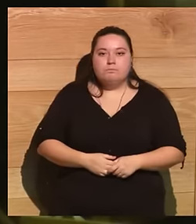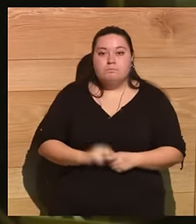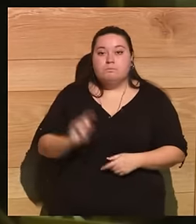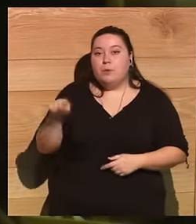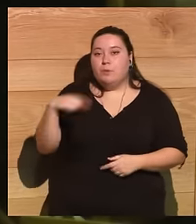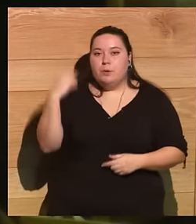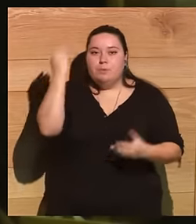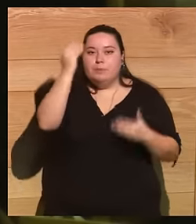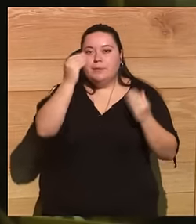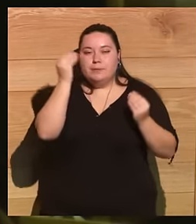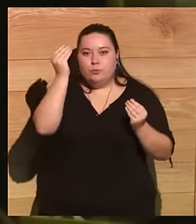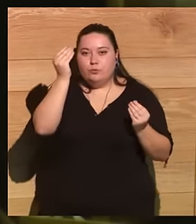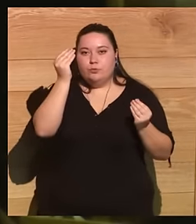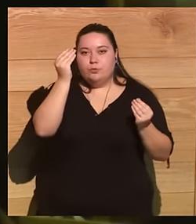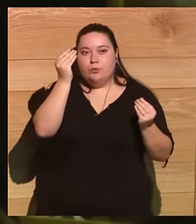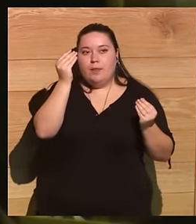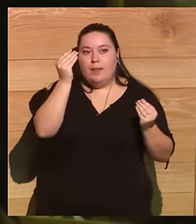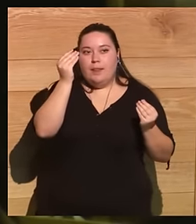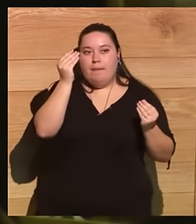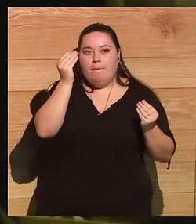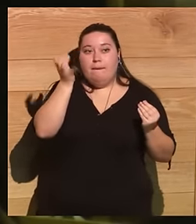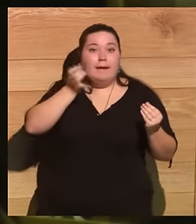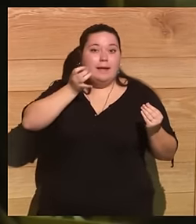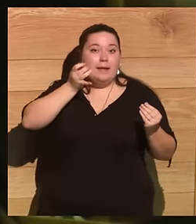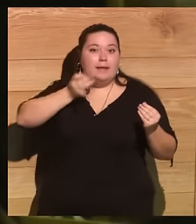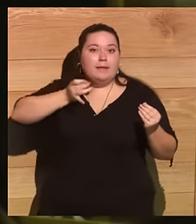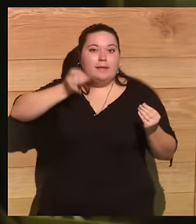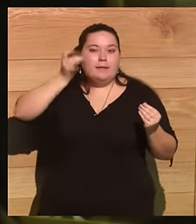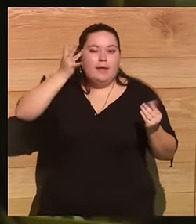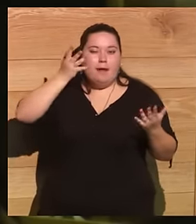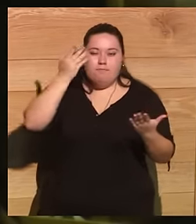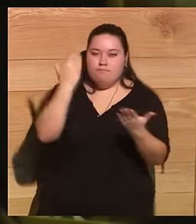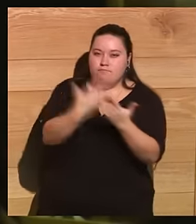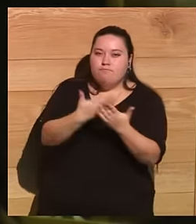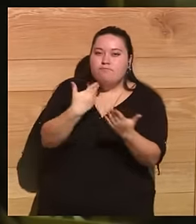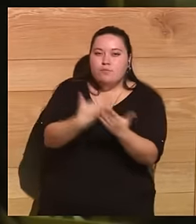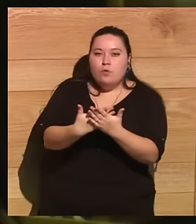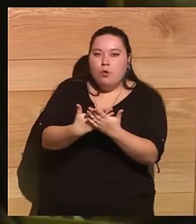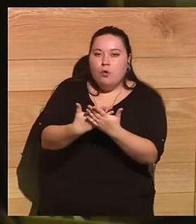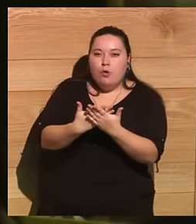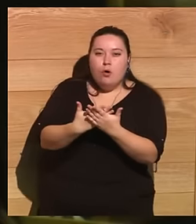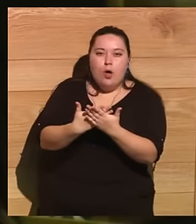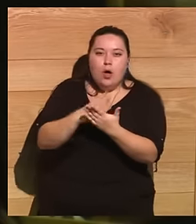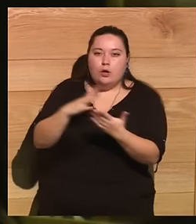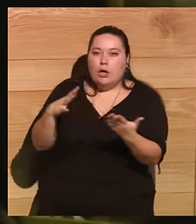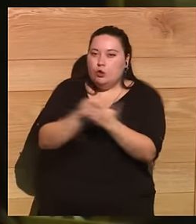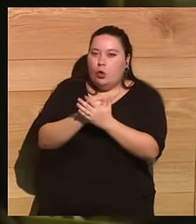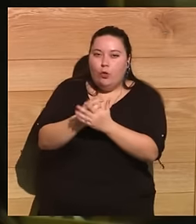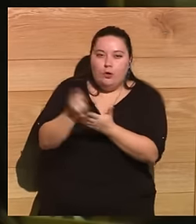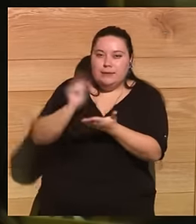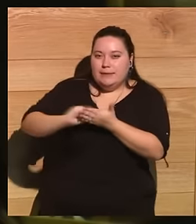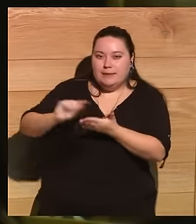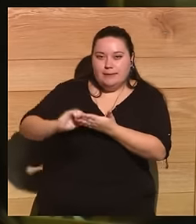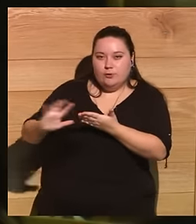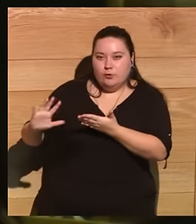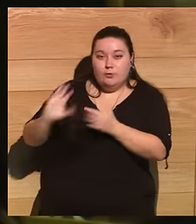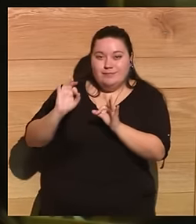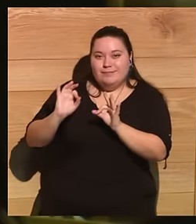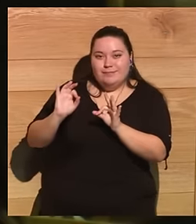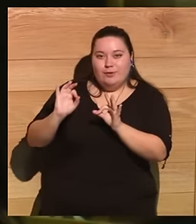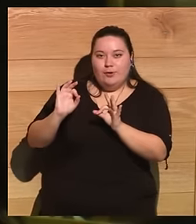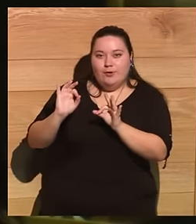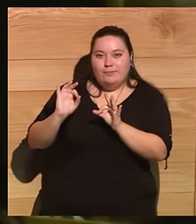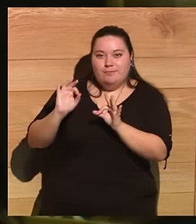a pensar en esta idea determinista de que todo está determinado, ¿no? Y ahora con el desarrollo de la